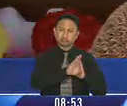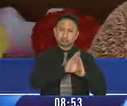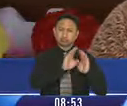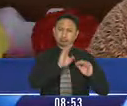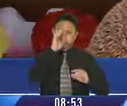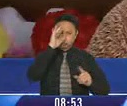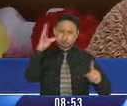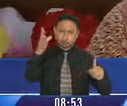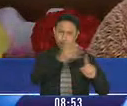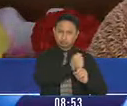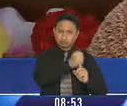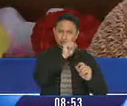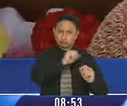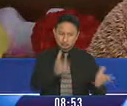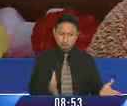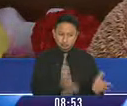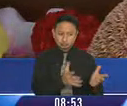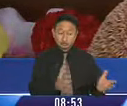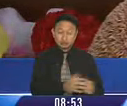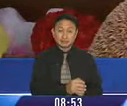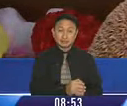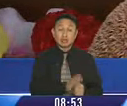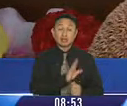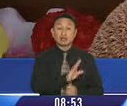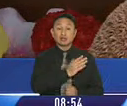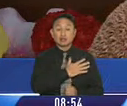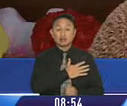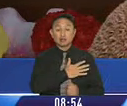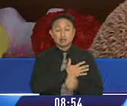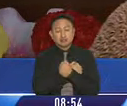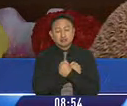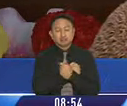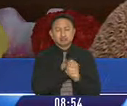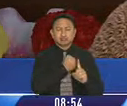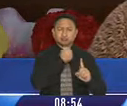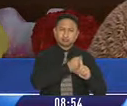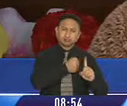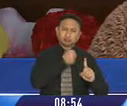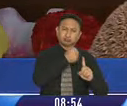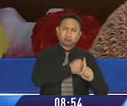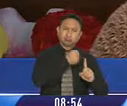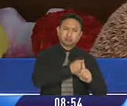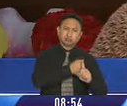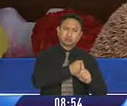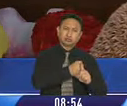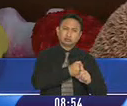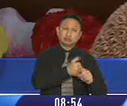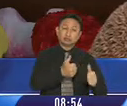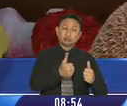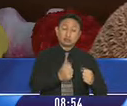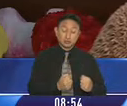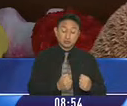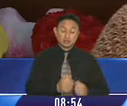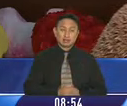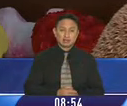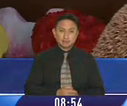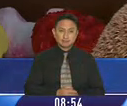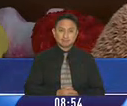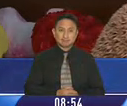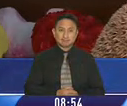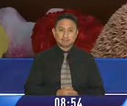grandes, y el corazón de él para seguir luchando, para seguir viviendo, es tan fuerte.